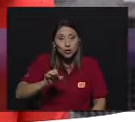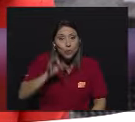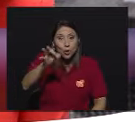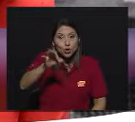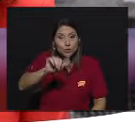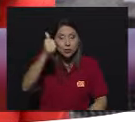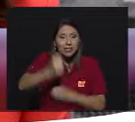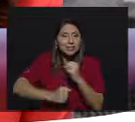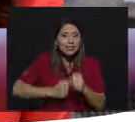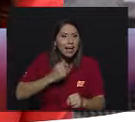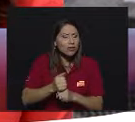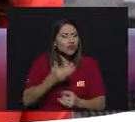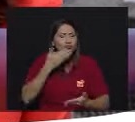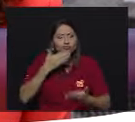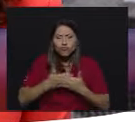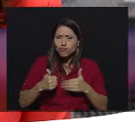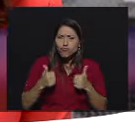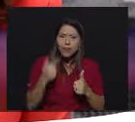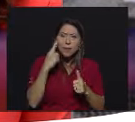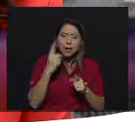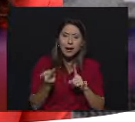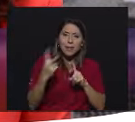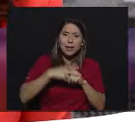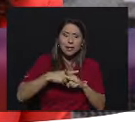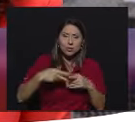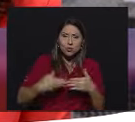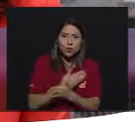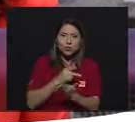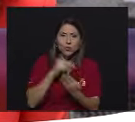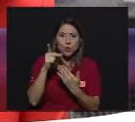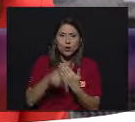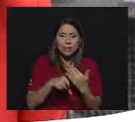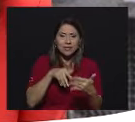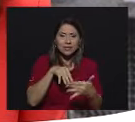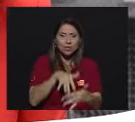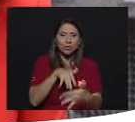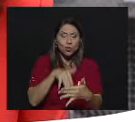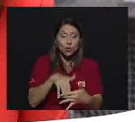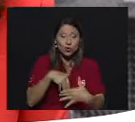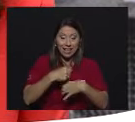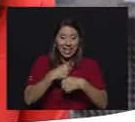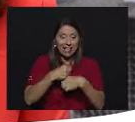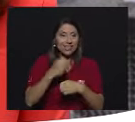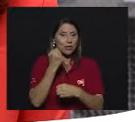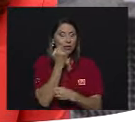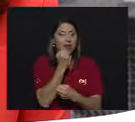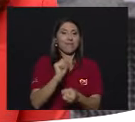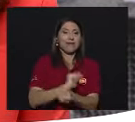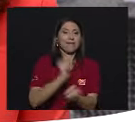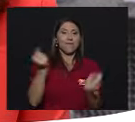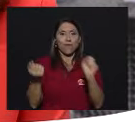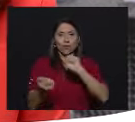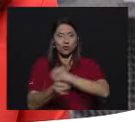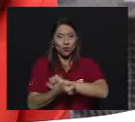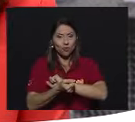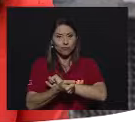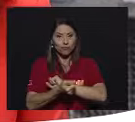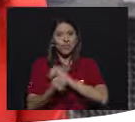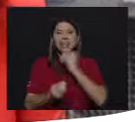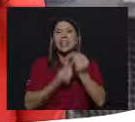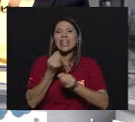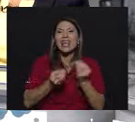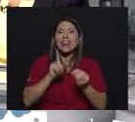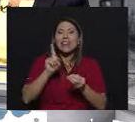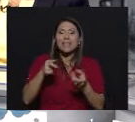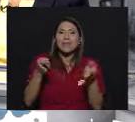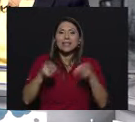muy efectivos en la aplicación de esos nuevos programas de estudios que hacen una verdadera revolución en términos de lo que